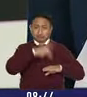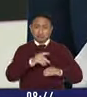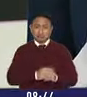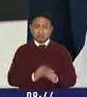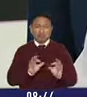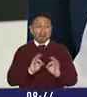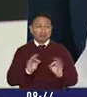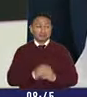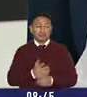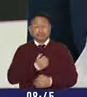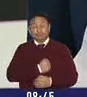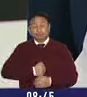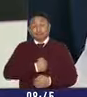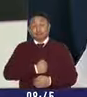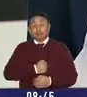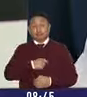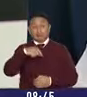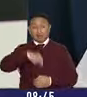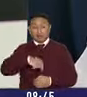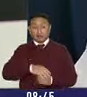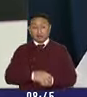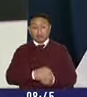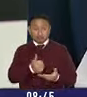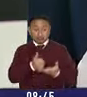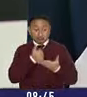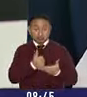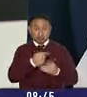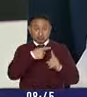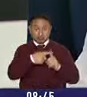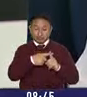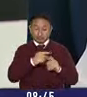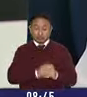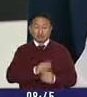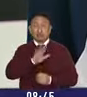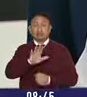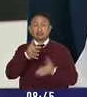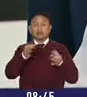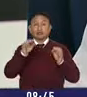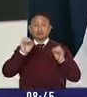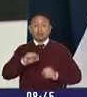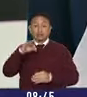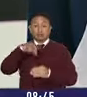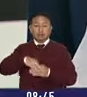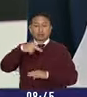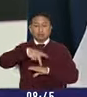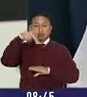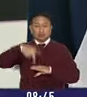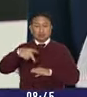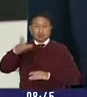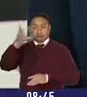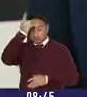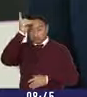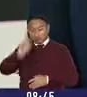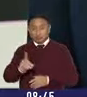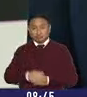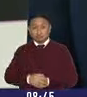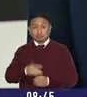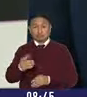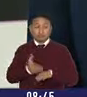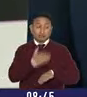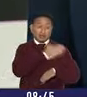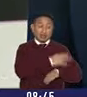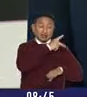Pichincha. Lastimosamente no han dado respuestas. El 5 de febrero queremos que los pichinchanos decidan, ¿quedamos con esa